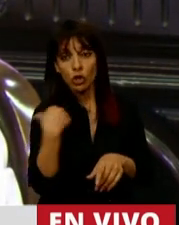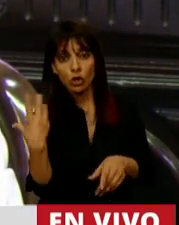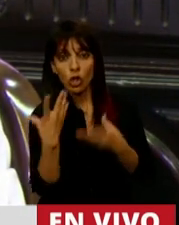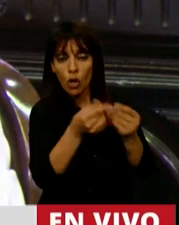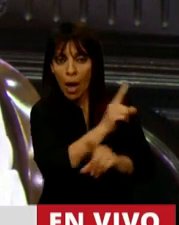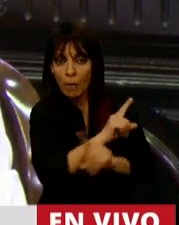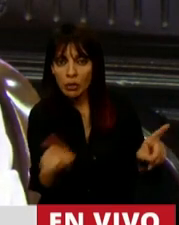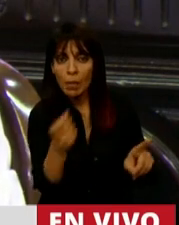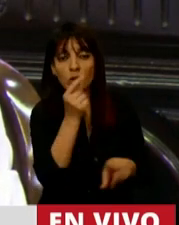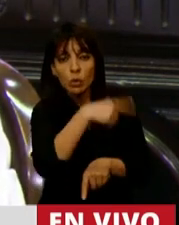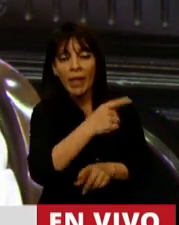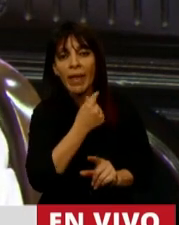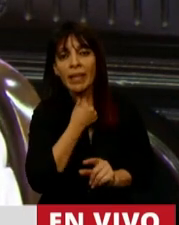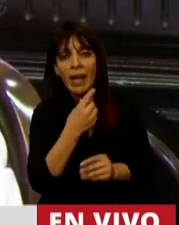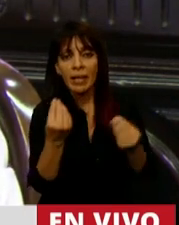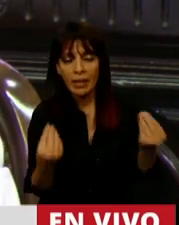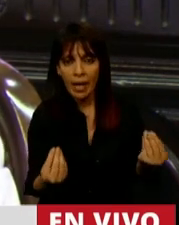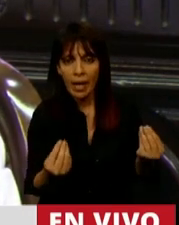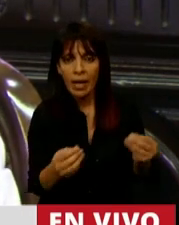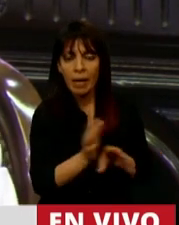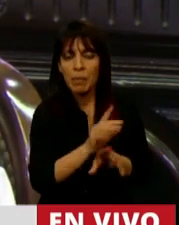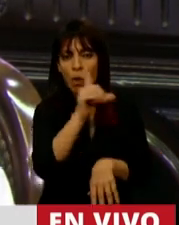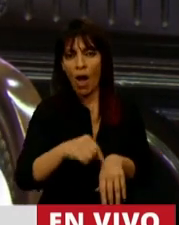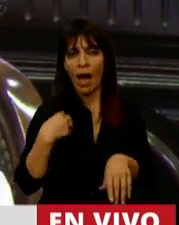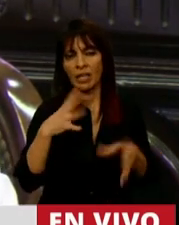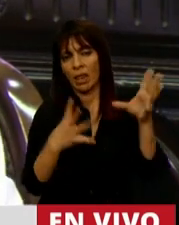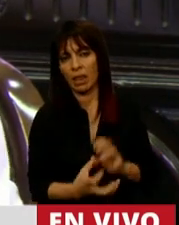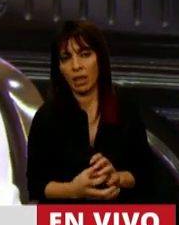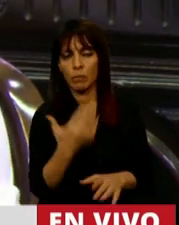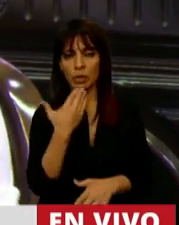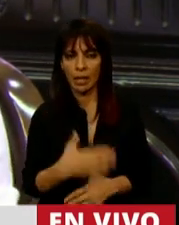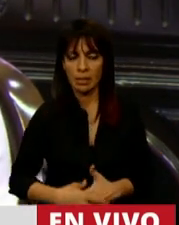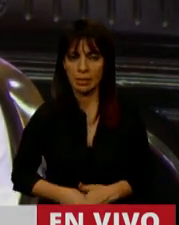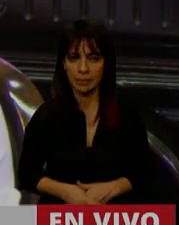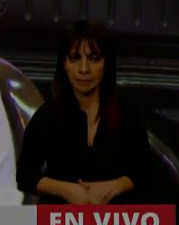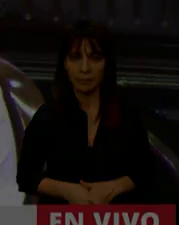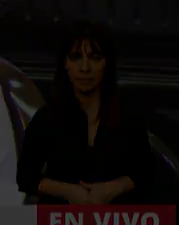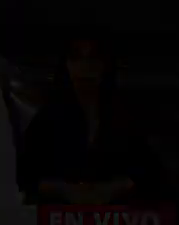con nosotros si lo que quieren hacer es llevarse puesta la República. Muchas gracias. Gracias, diputado. En el uso...